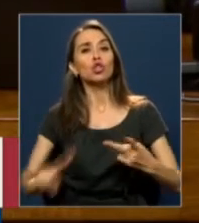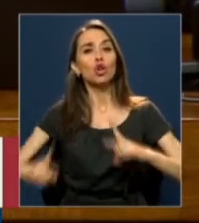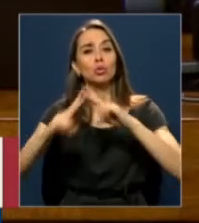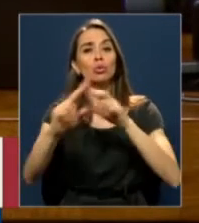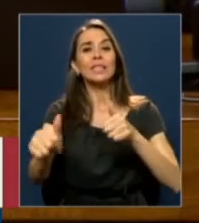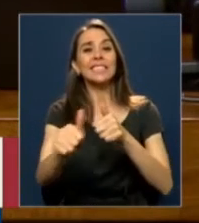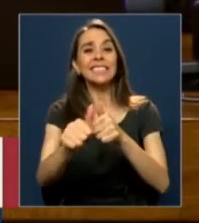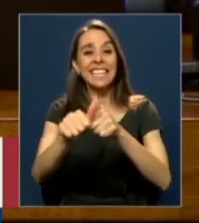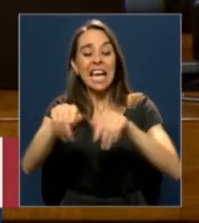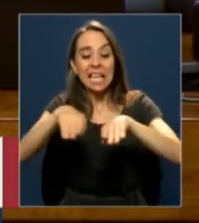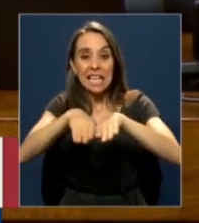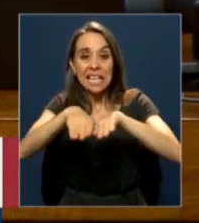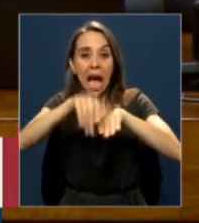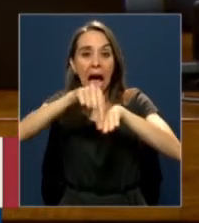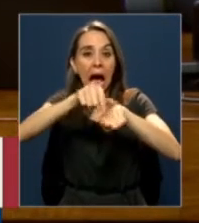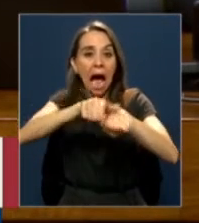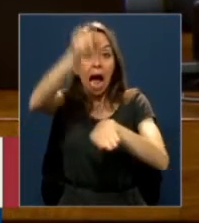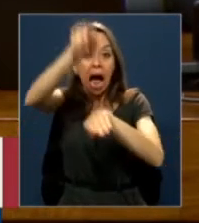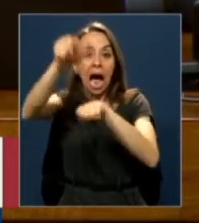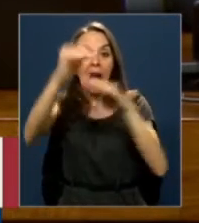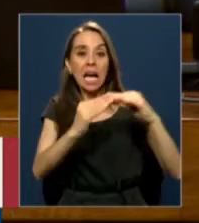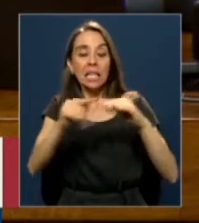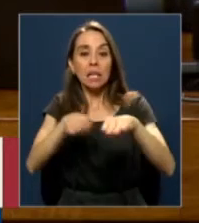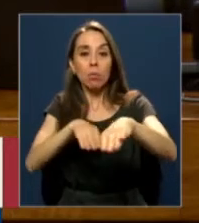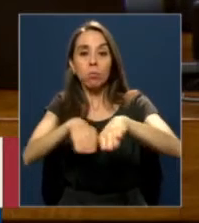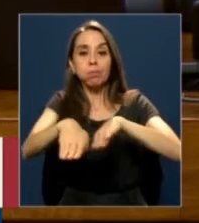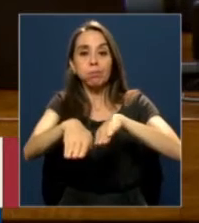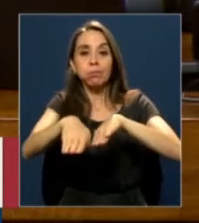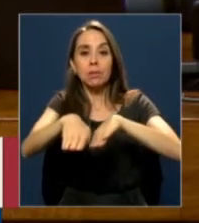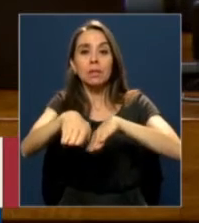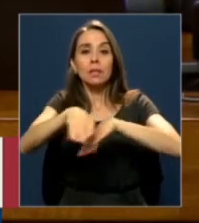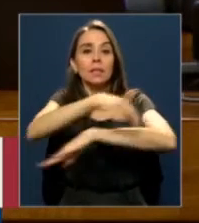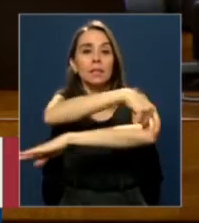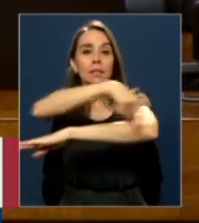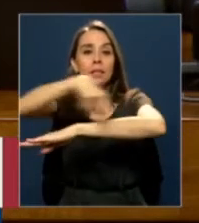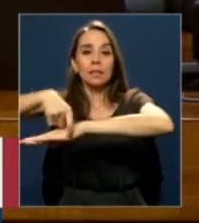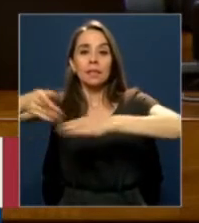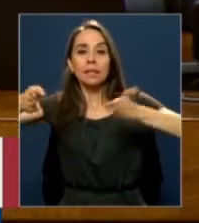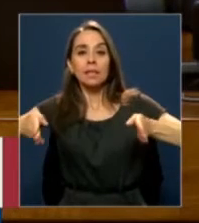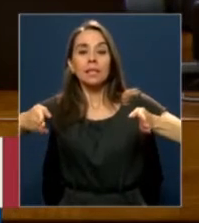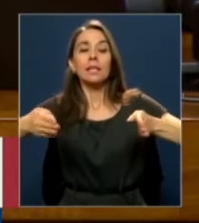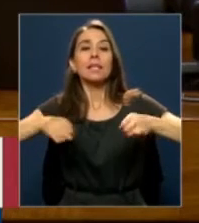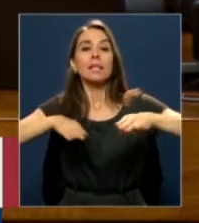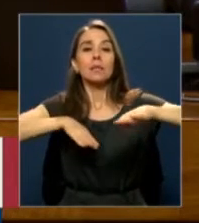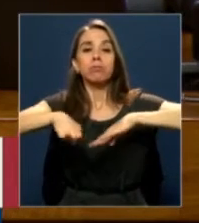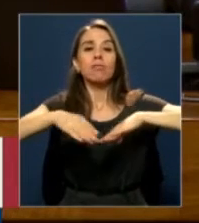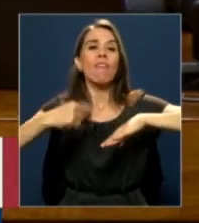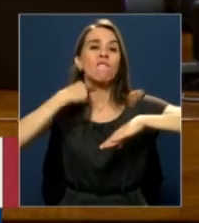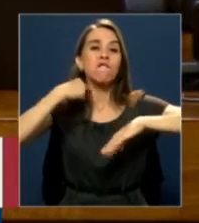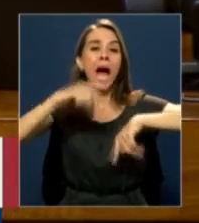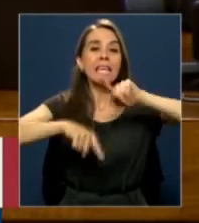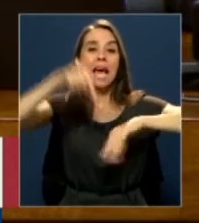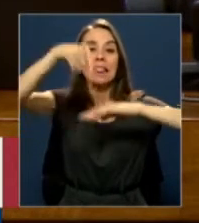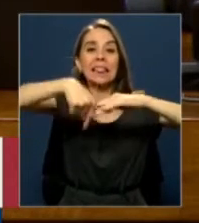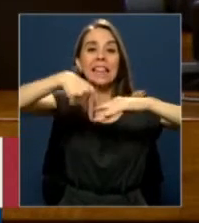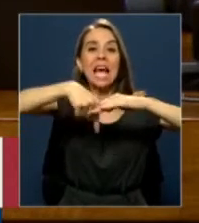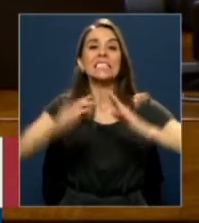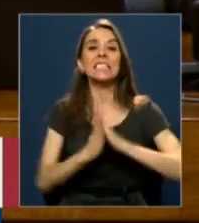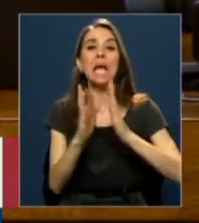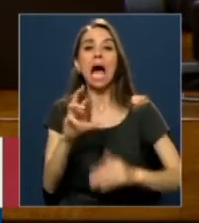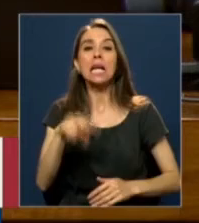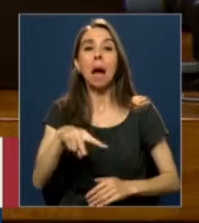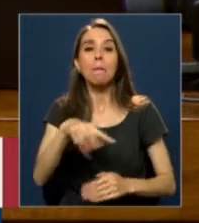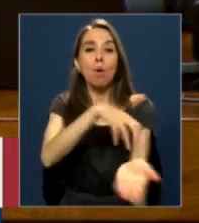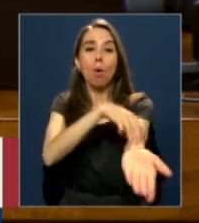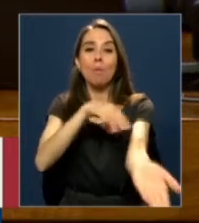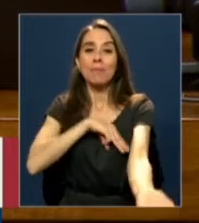o sobre la faja de la ruptura superficial a lo largo de la traza de la falla geológica de San Ramón, así como las razones por las cuales